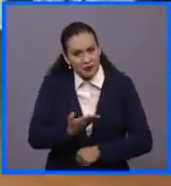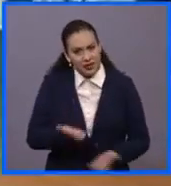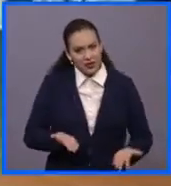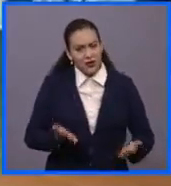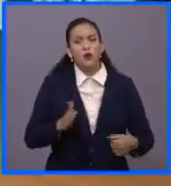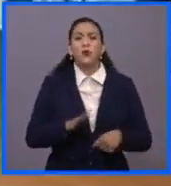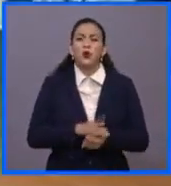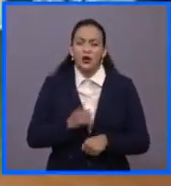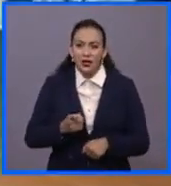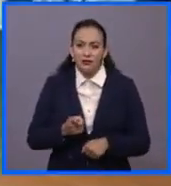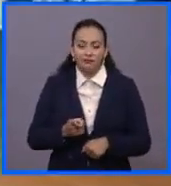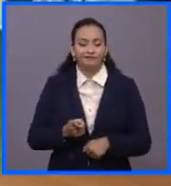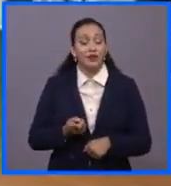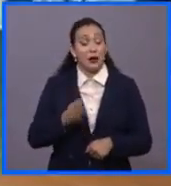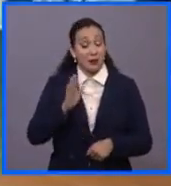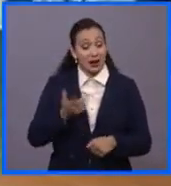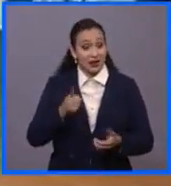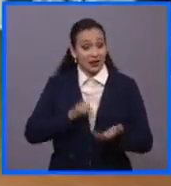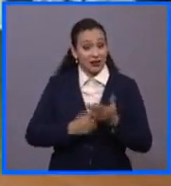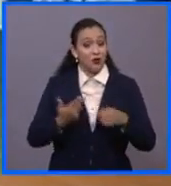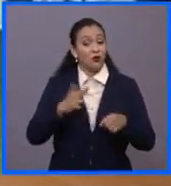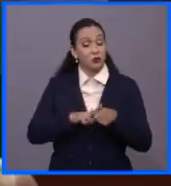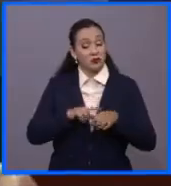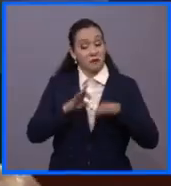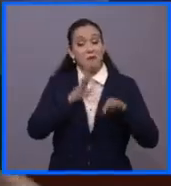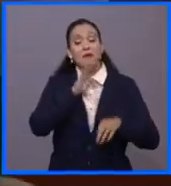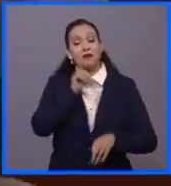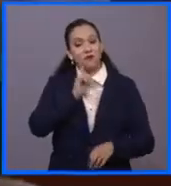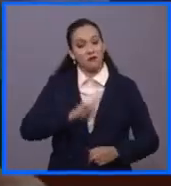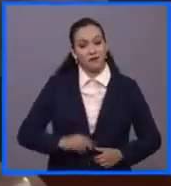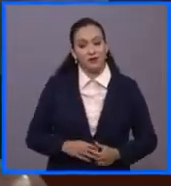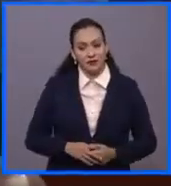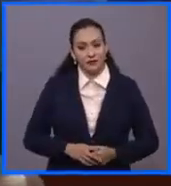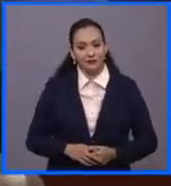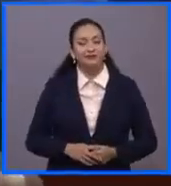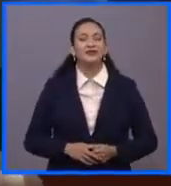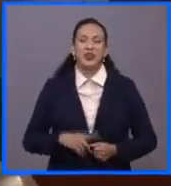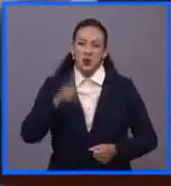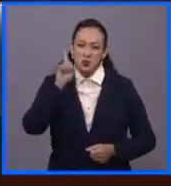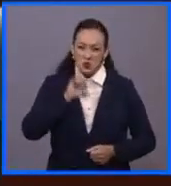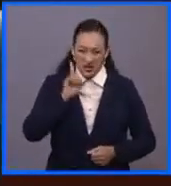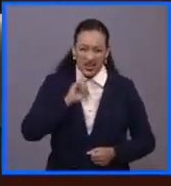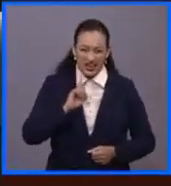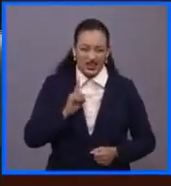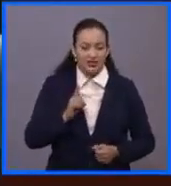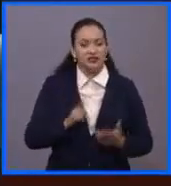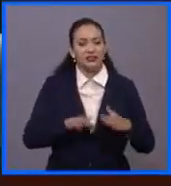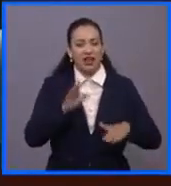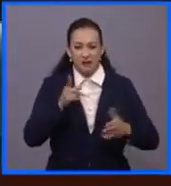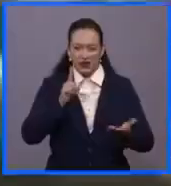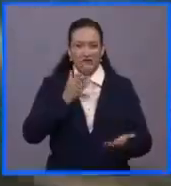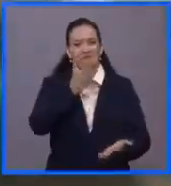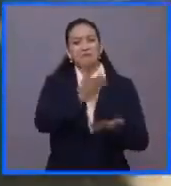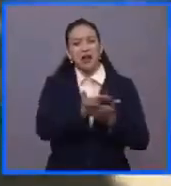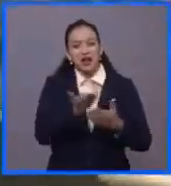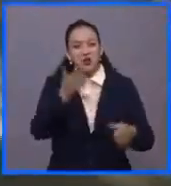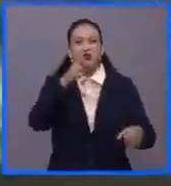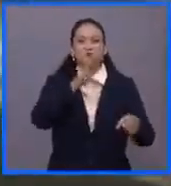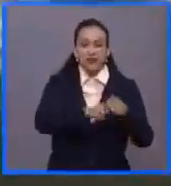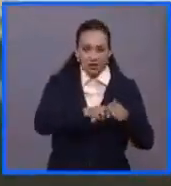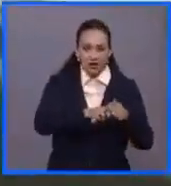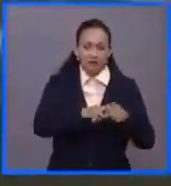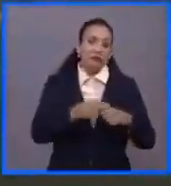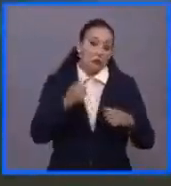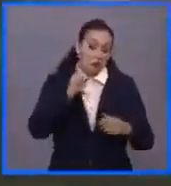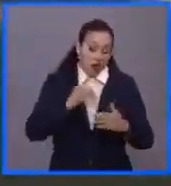persistente violencia obstétrica en el país. La violencia obstétrica, que se manifiesta a través del trato